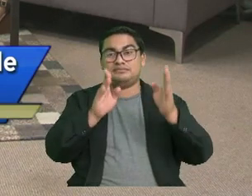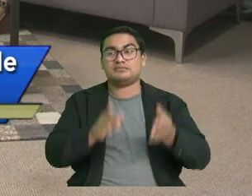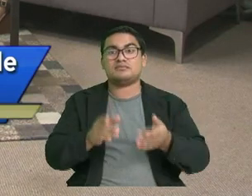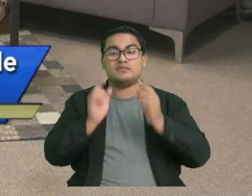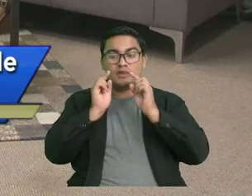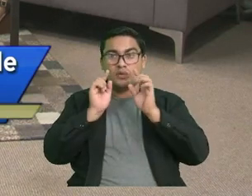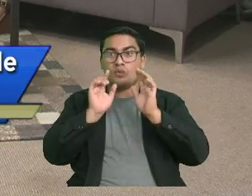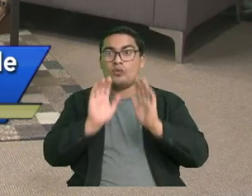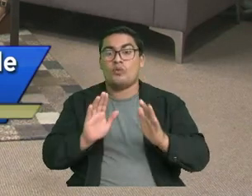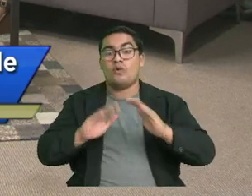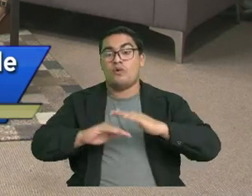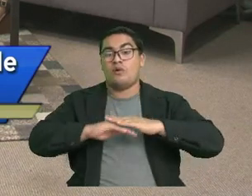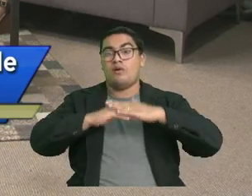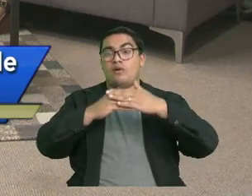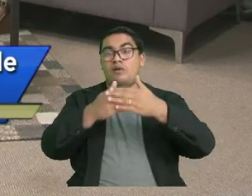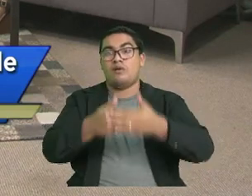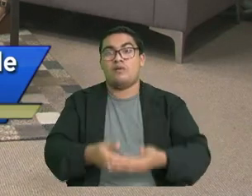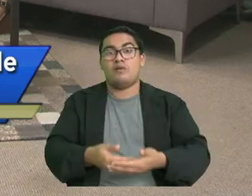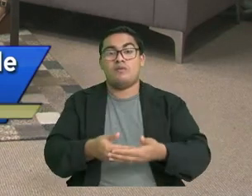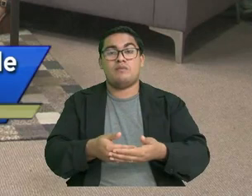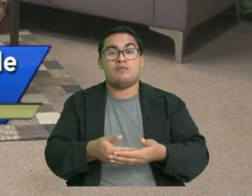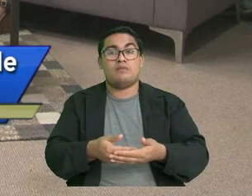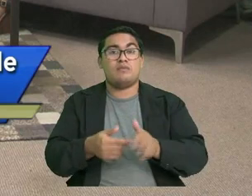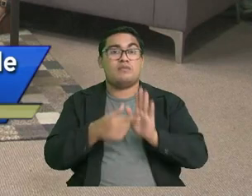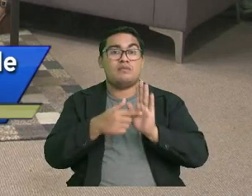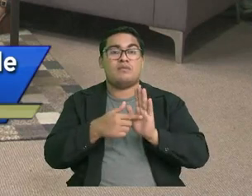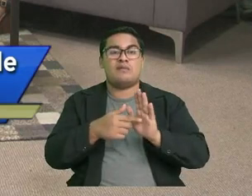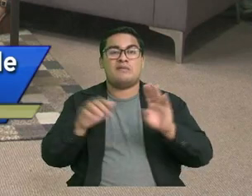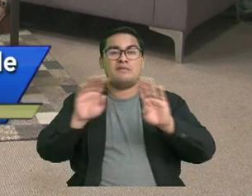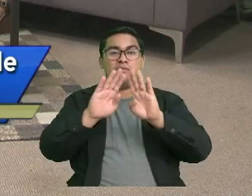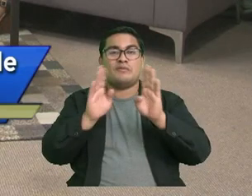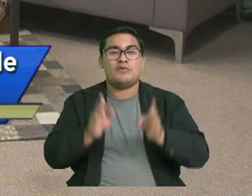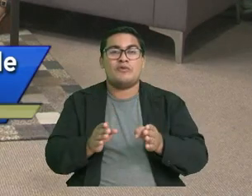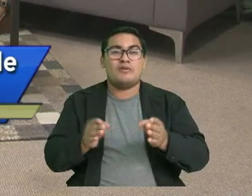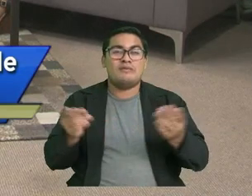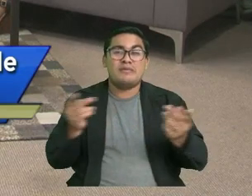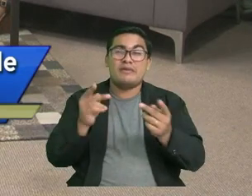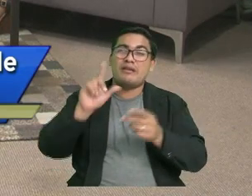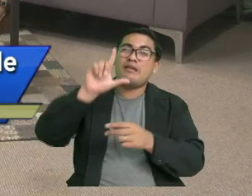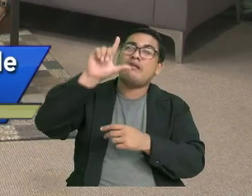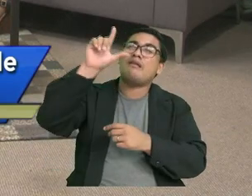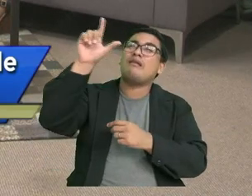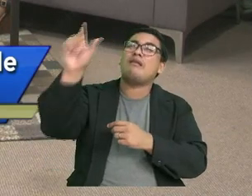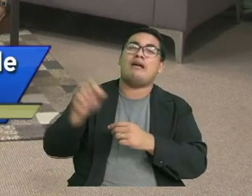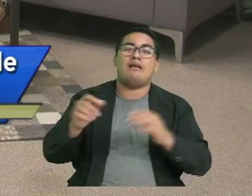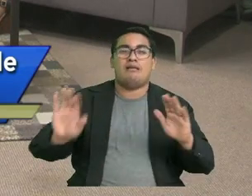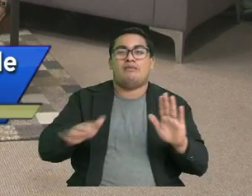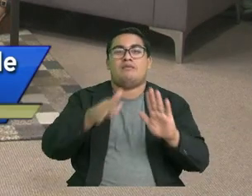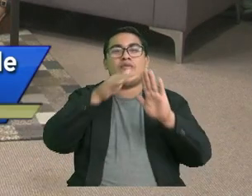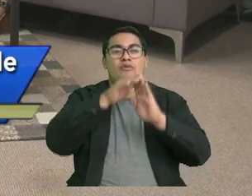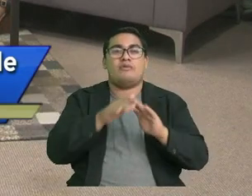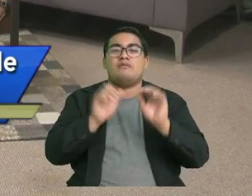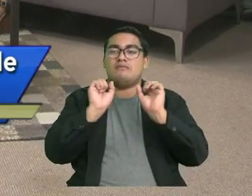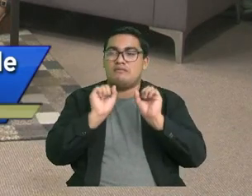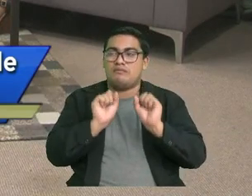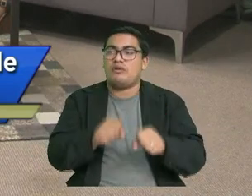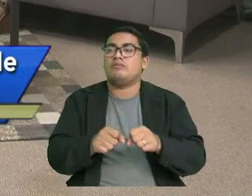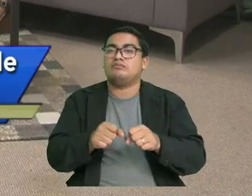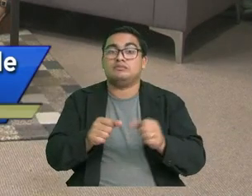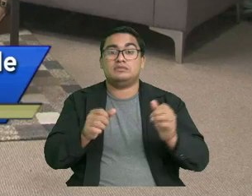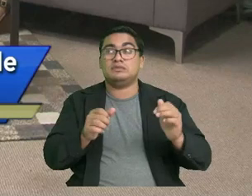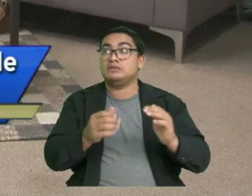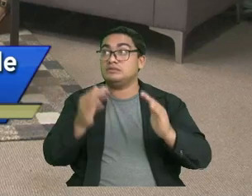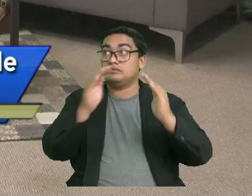sobre todo a la mujer que vive más lejano a la ciudad. Claro. Que te permite venir,